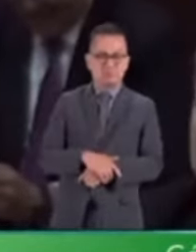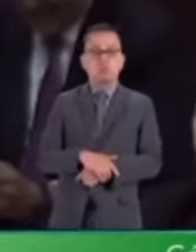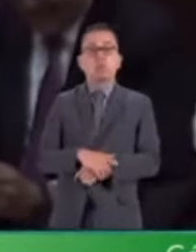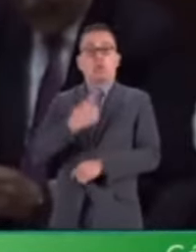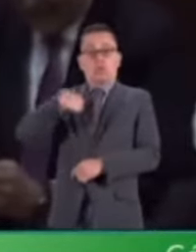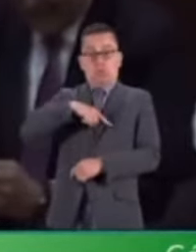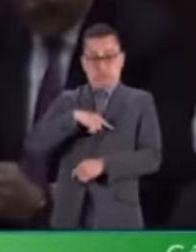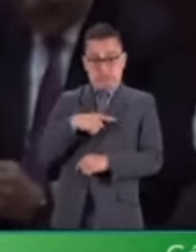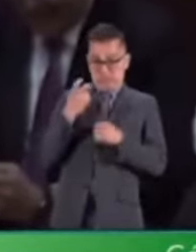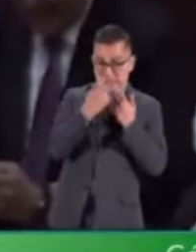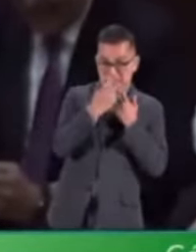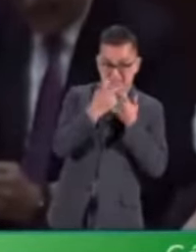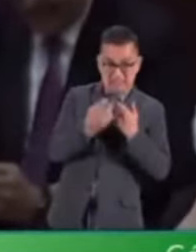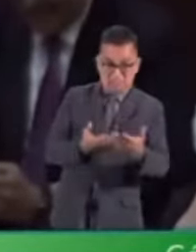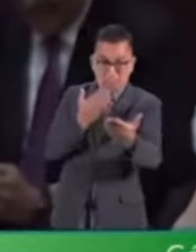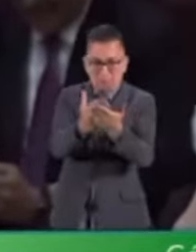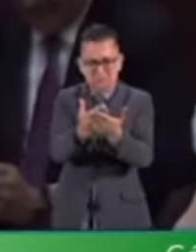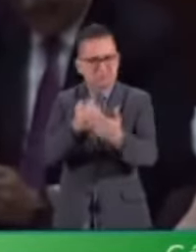con esa propuesta